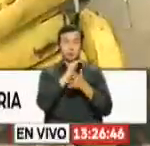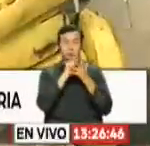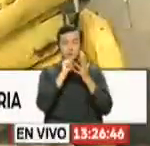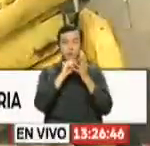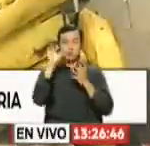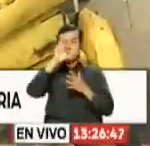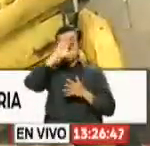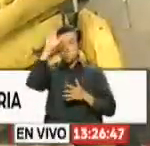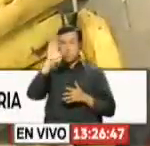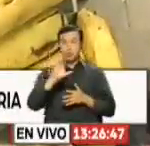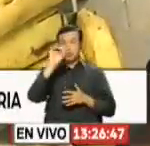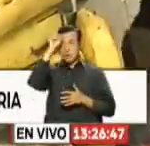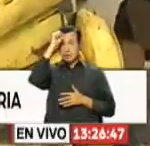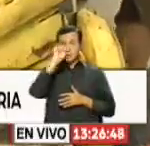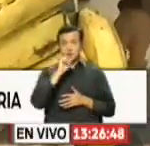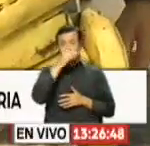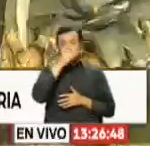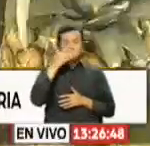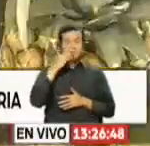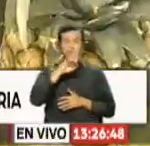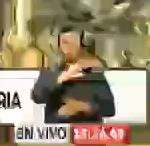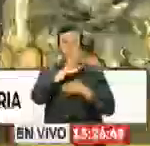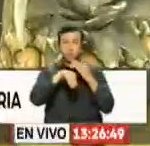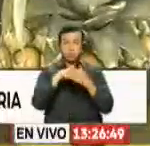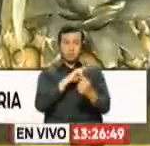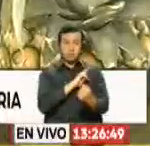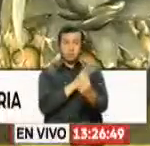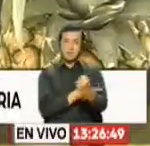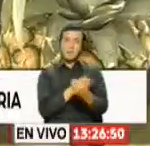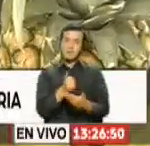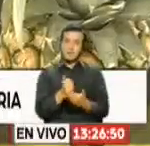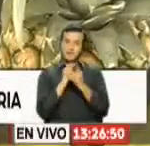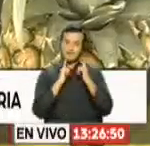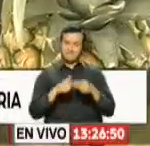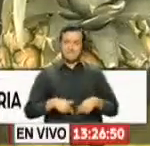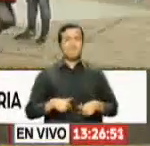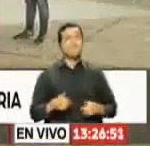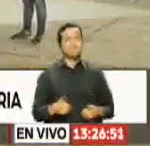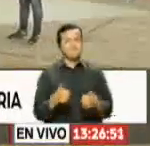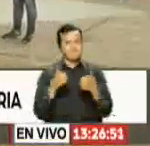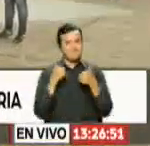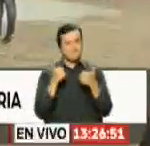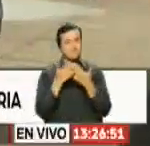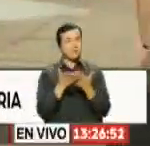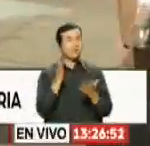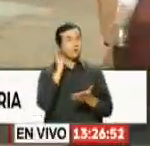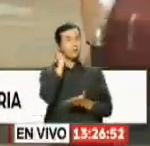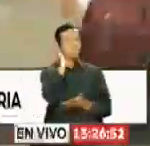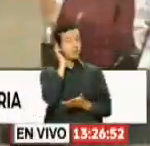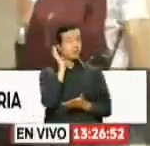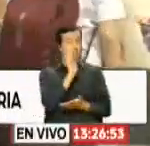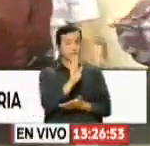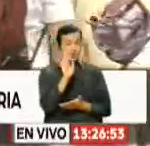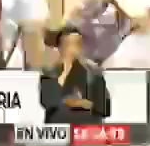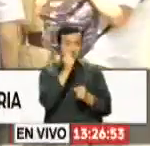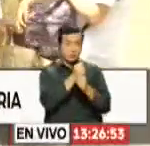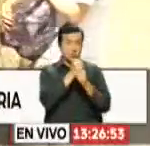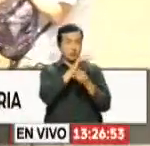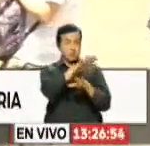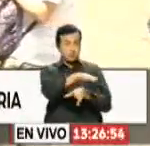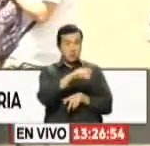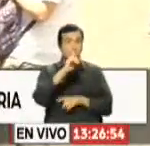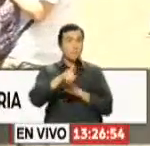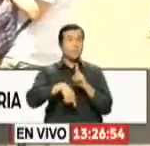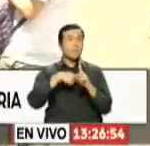costa, sierra y oriente que contienen todas las propiedades para vivir de forma saludable. Estas mujeres no solo las producen, sino